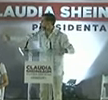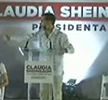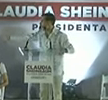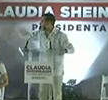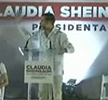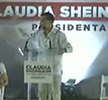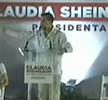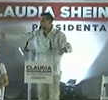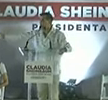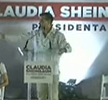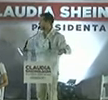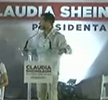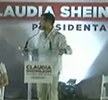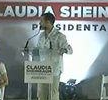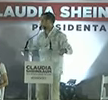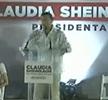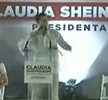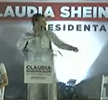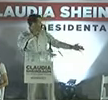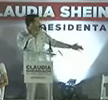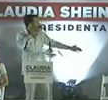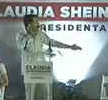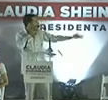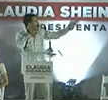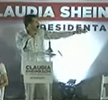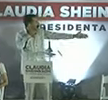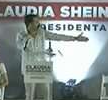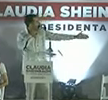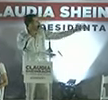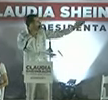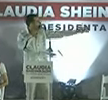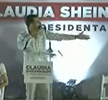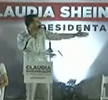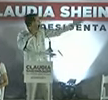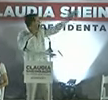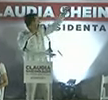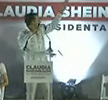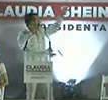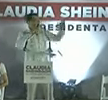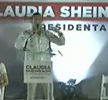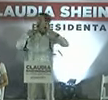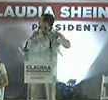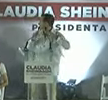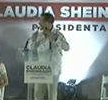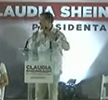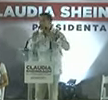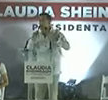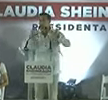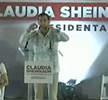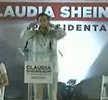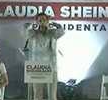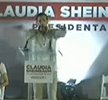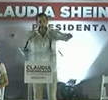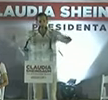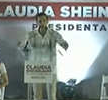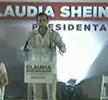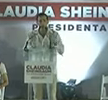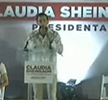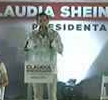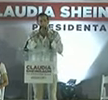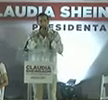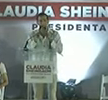Verónica que confíen en Jorge Carlos que confíen enov en Óscar Jessica y todos los